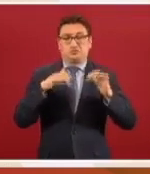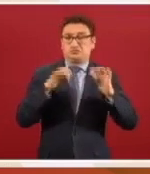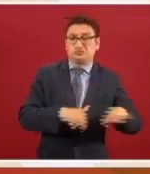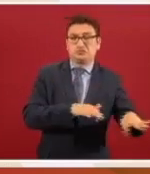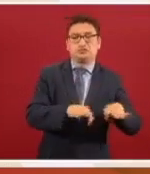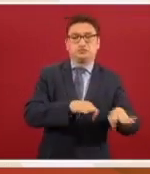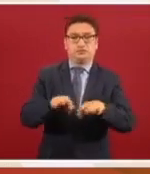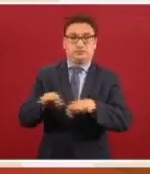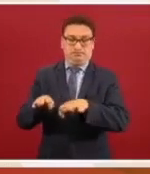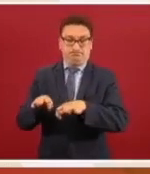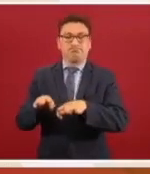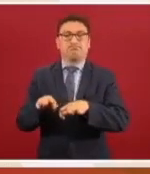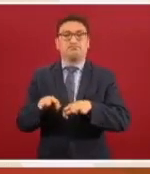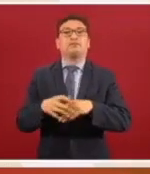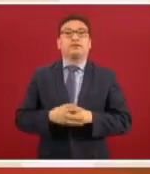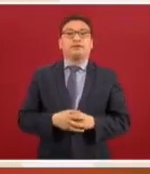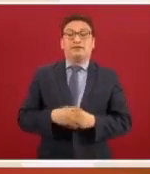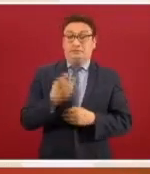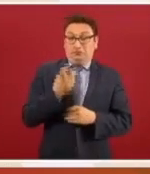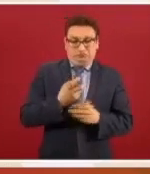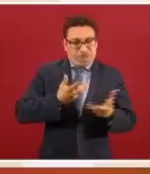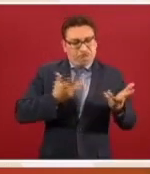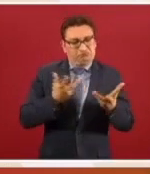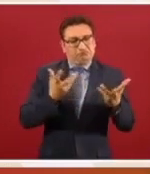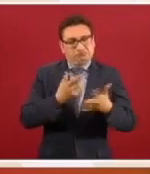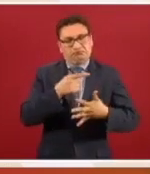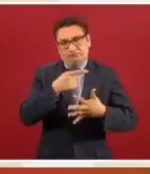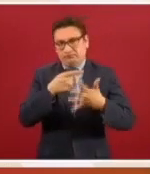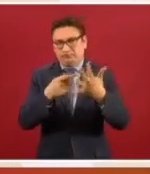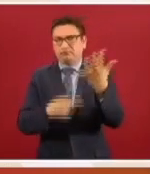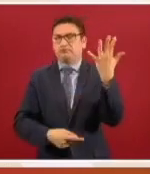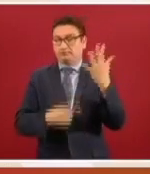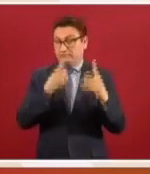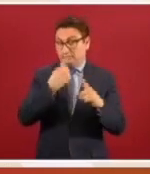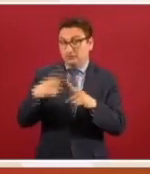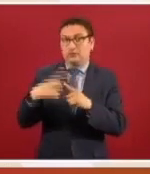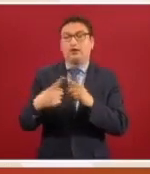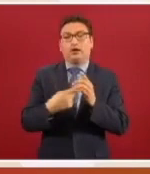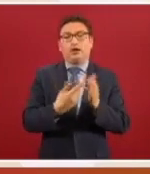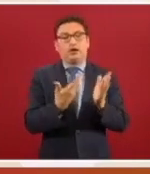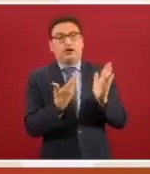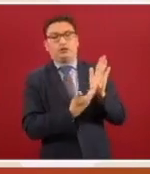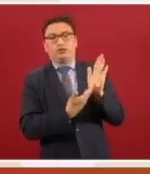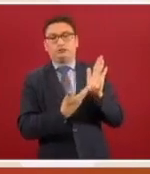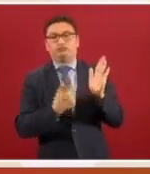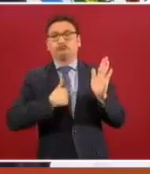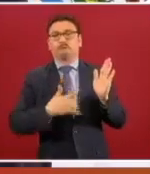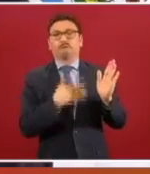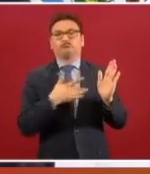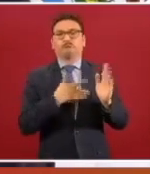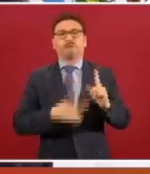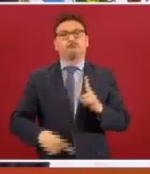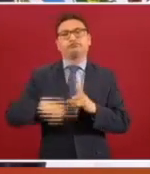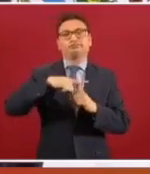En estos hechos y acciones baso mi optimismo.